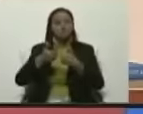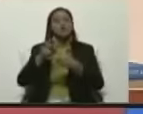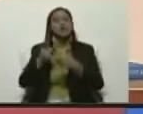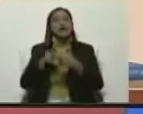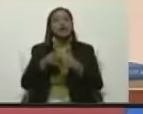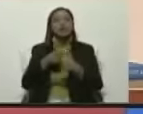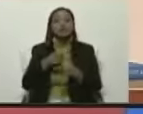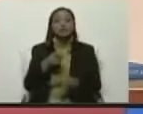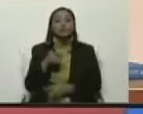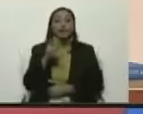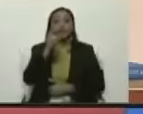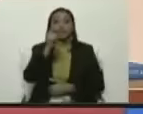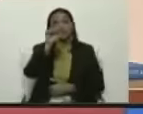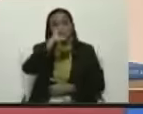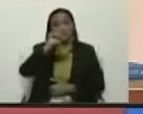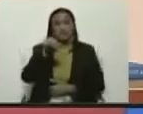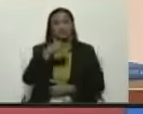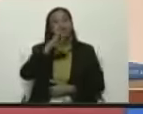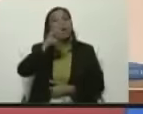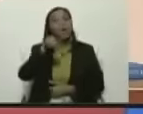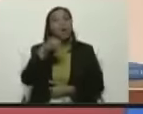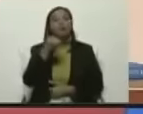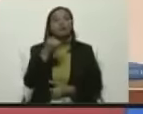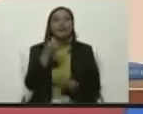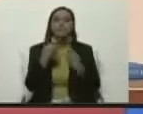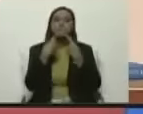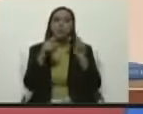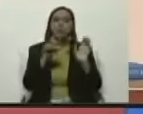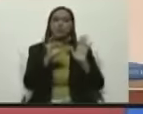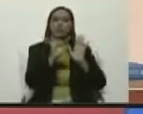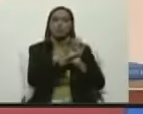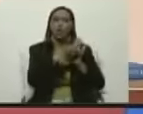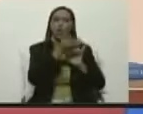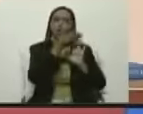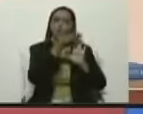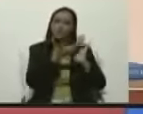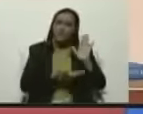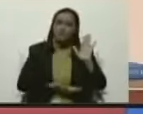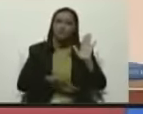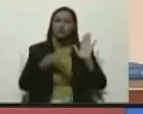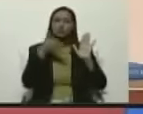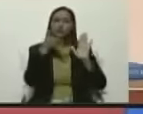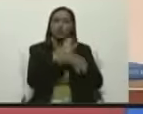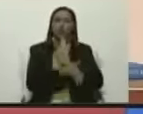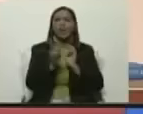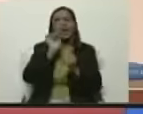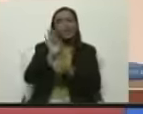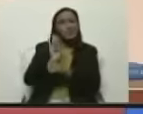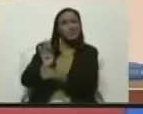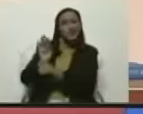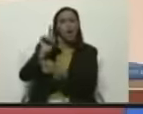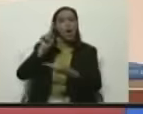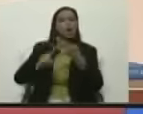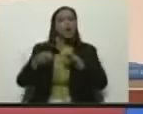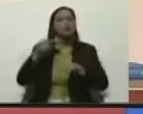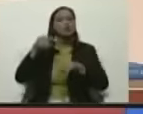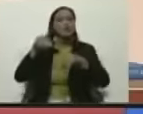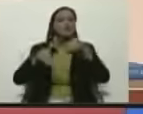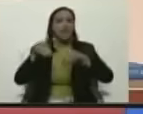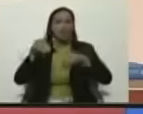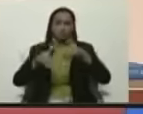TCJ tomó una decisión, una medida cautelar, de preservar el material electoral. ¿Y qué hizo la